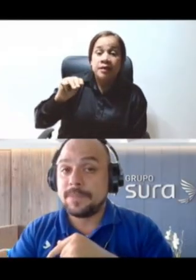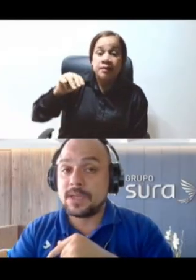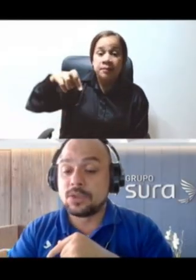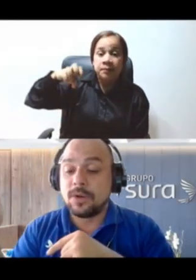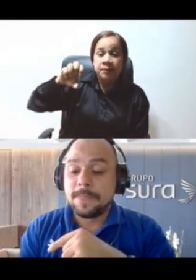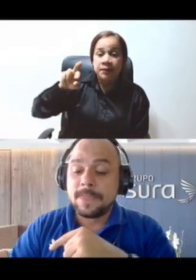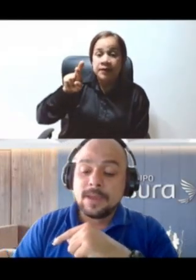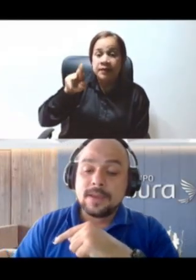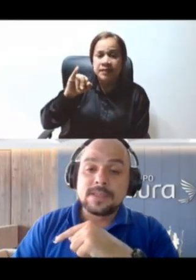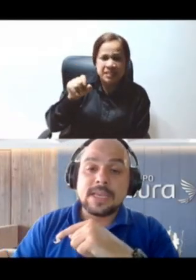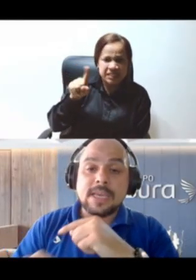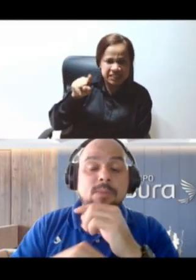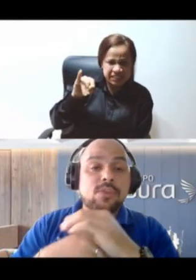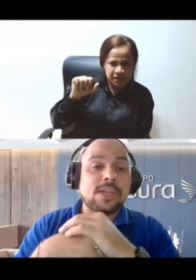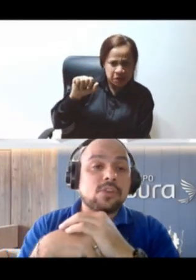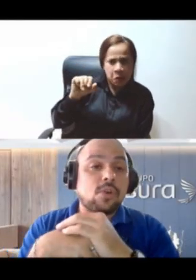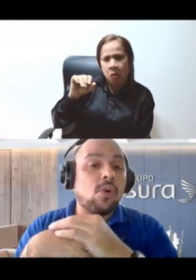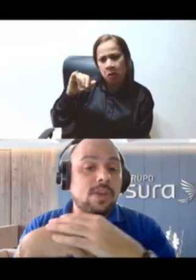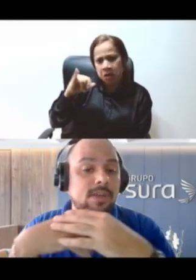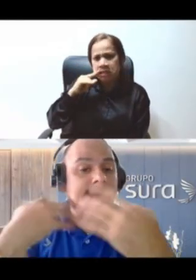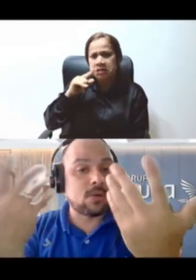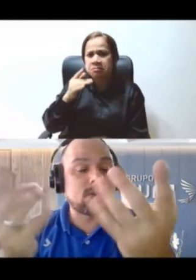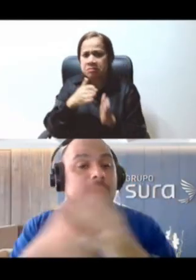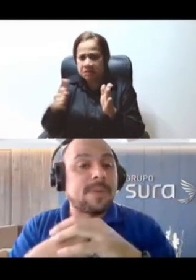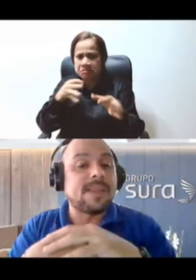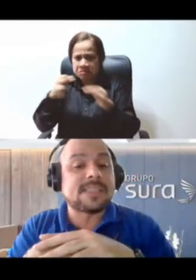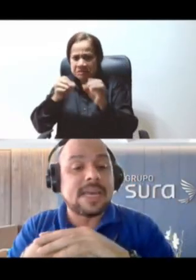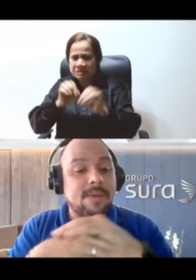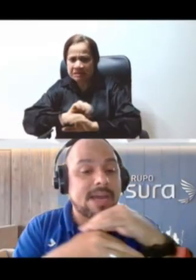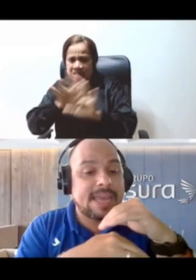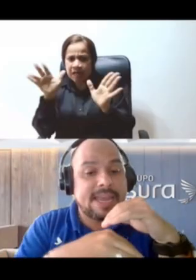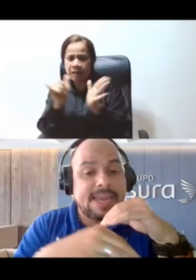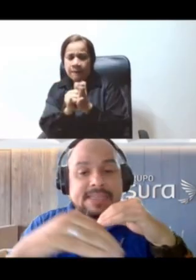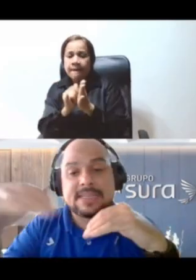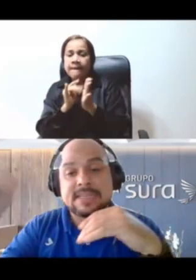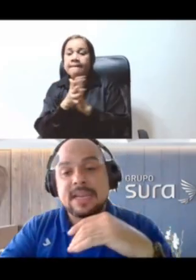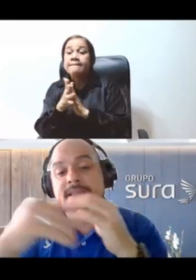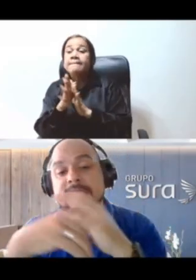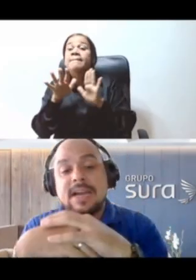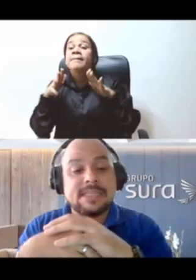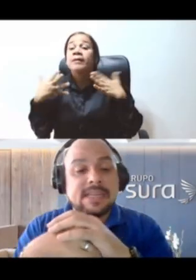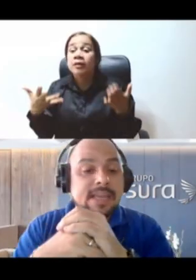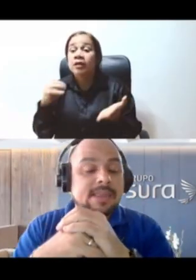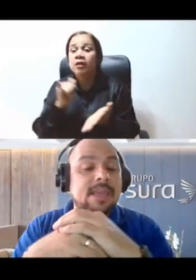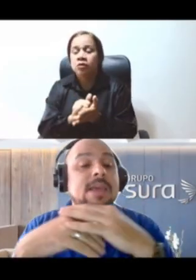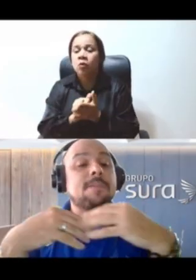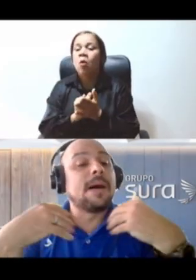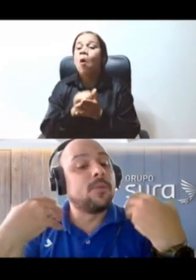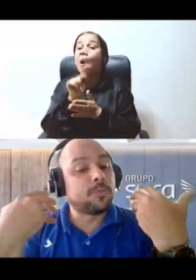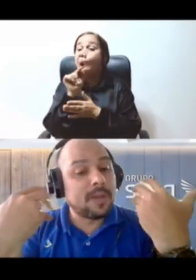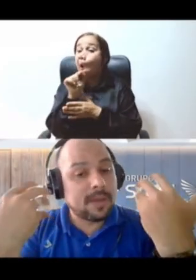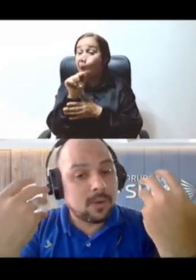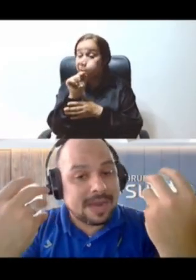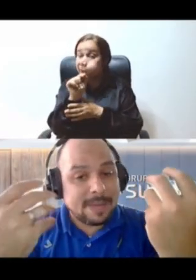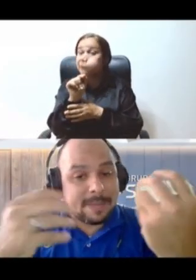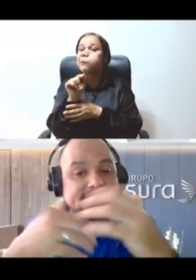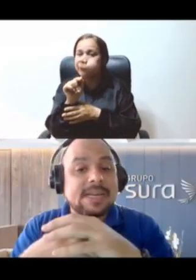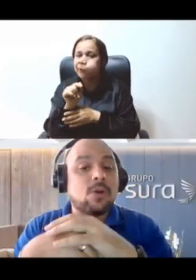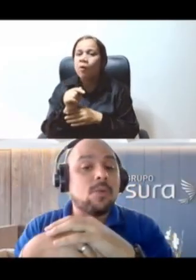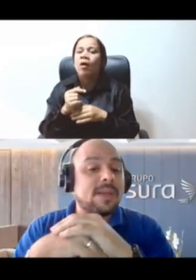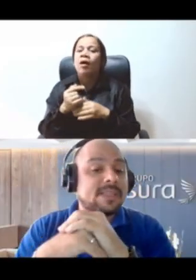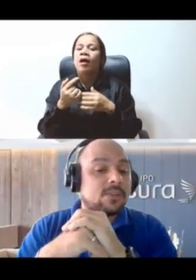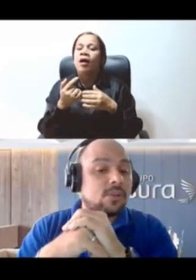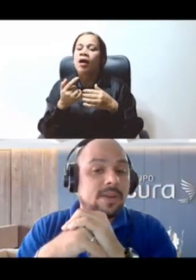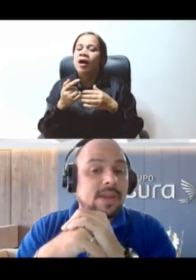ver ahorita. ¿Listo? Seguimos, muchachos. Hoy la ruta de aprendizaje va en esta escalita ascendente. Vamos primero